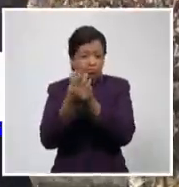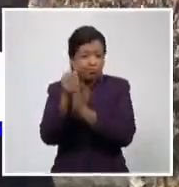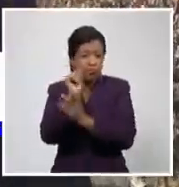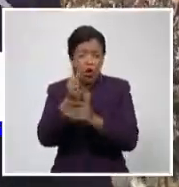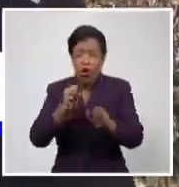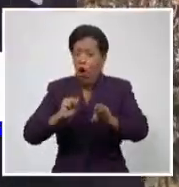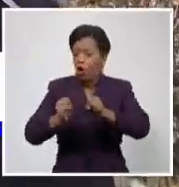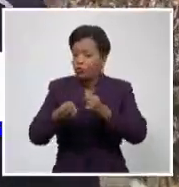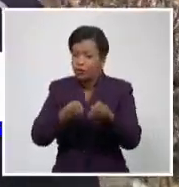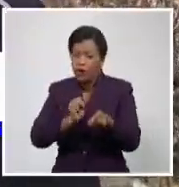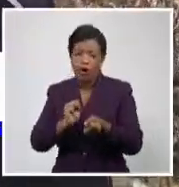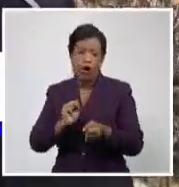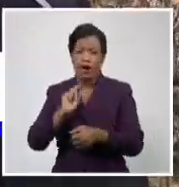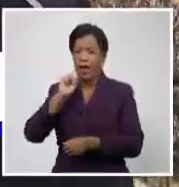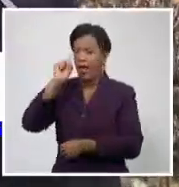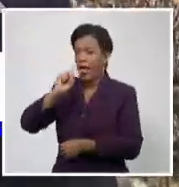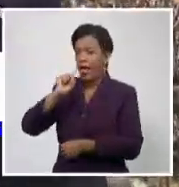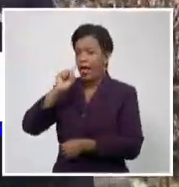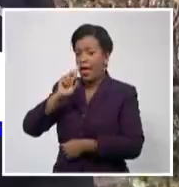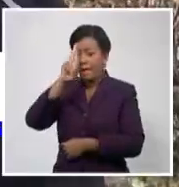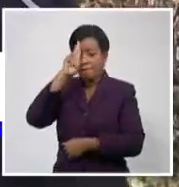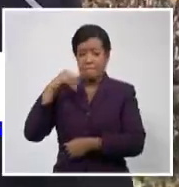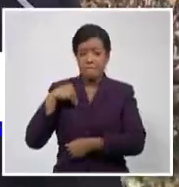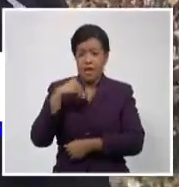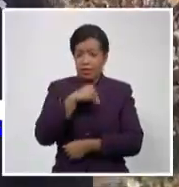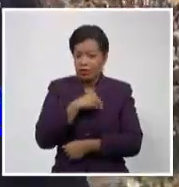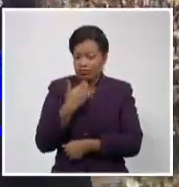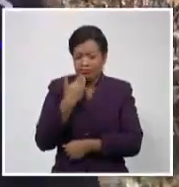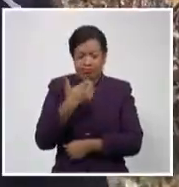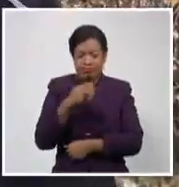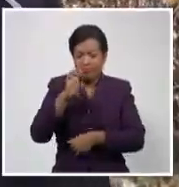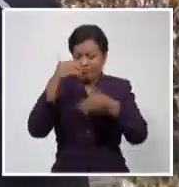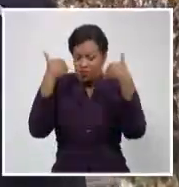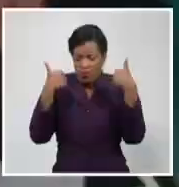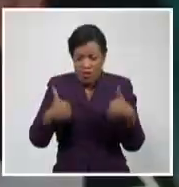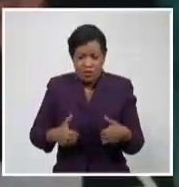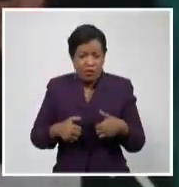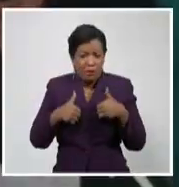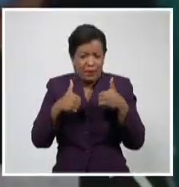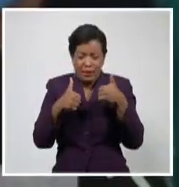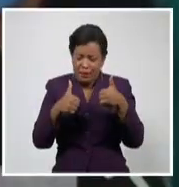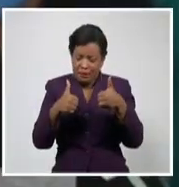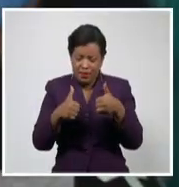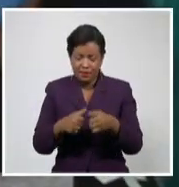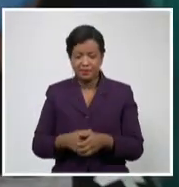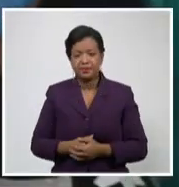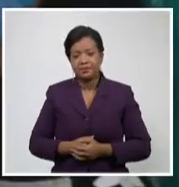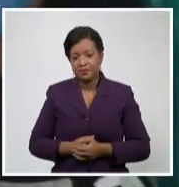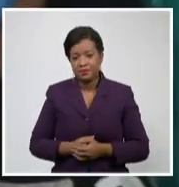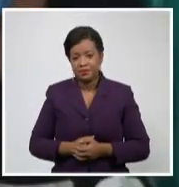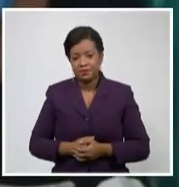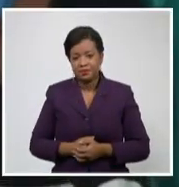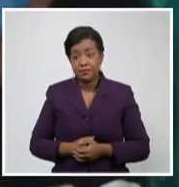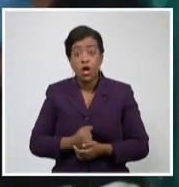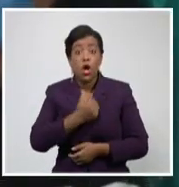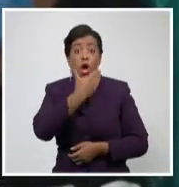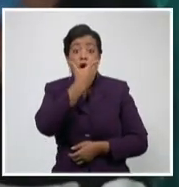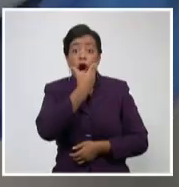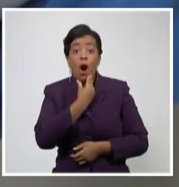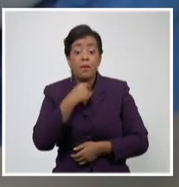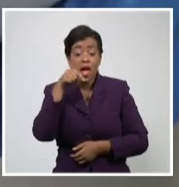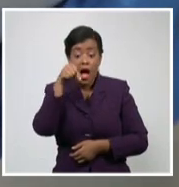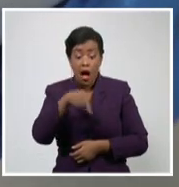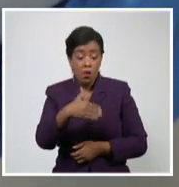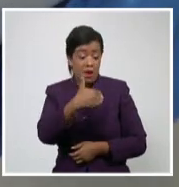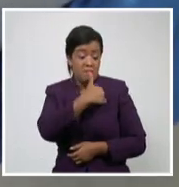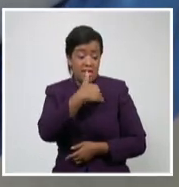un control inmenso. Los médicos se han comportado de una manera muy educada y se han comportado muy bien. Garantizar que los jóvenes que se incorporen al servicio